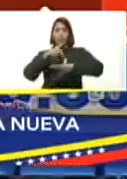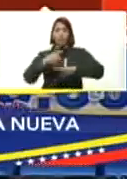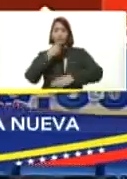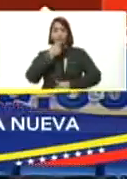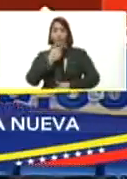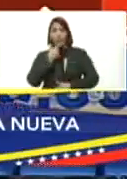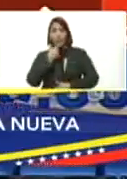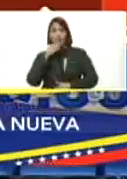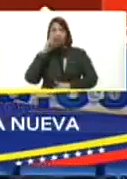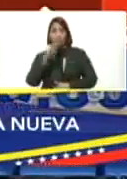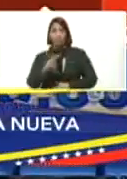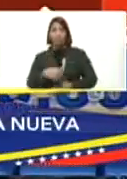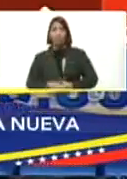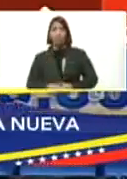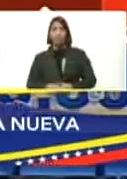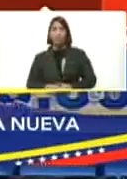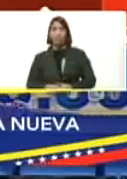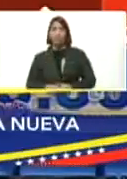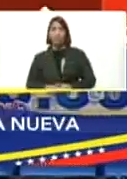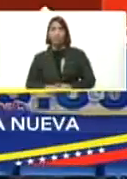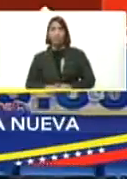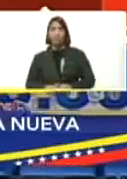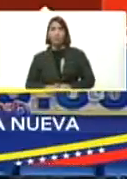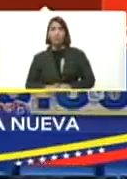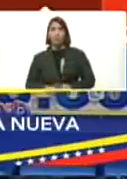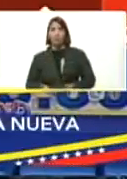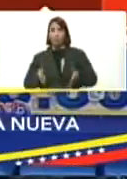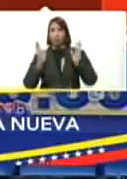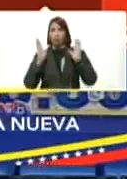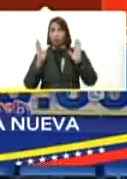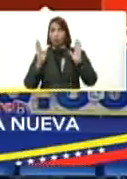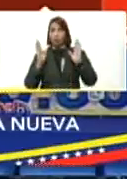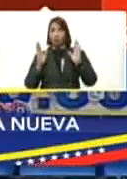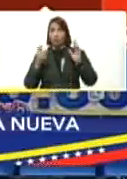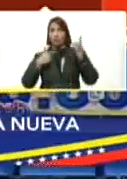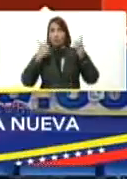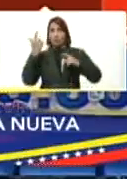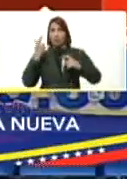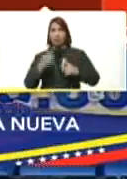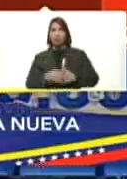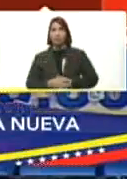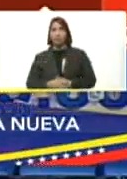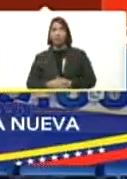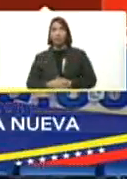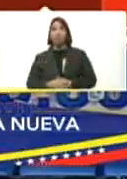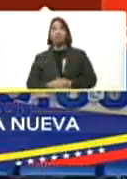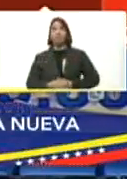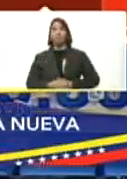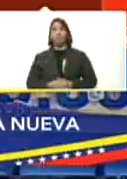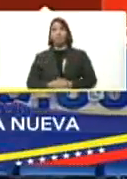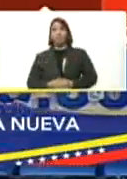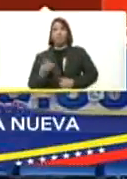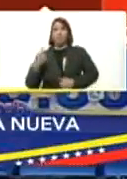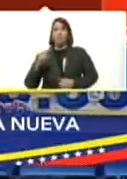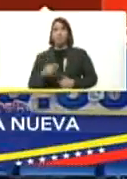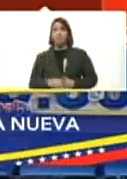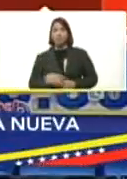el urbanismo El Gigante Hugo Chávez Fría. Yo he tenido varios días,